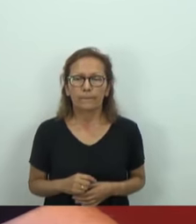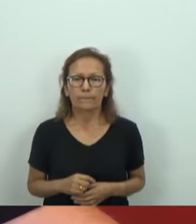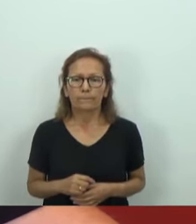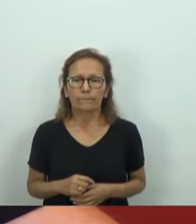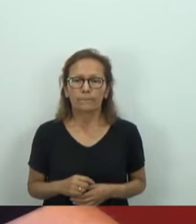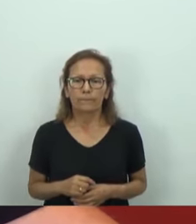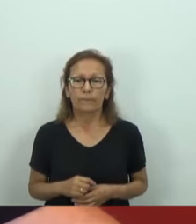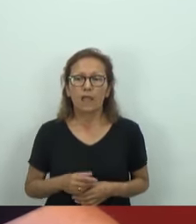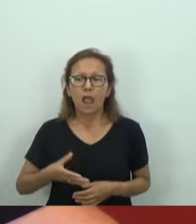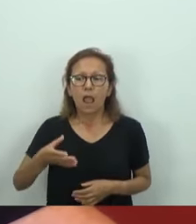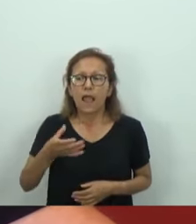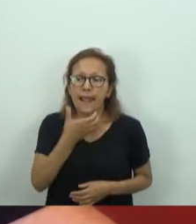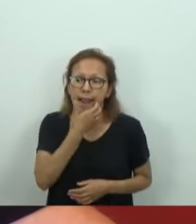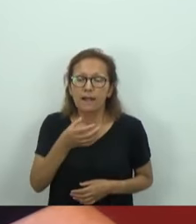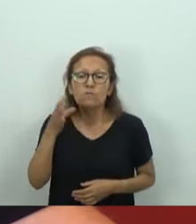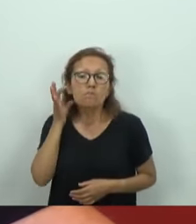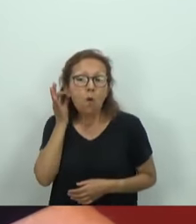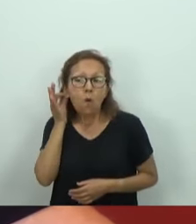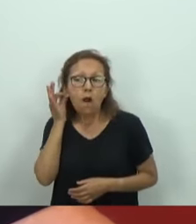cuando una mujer se queda embarazada,